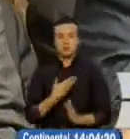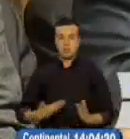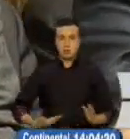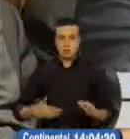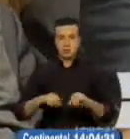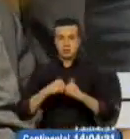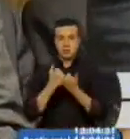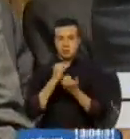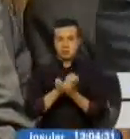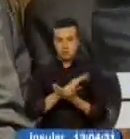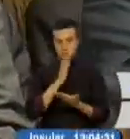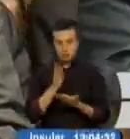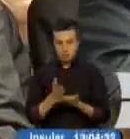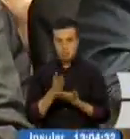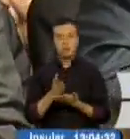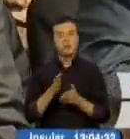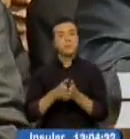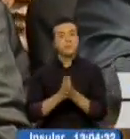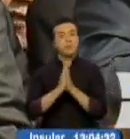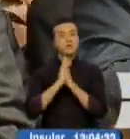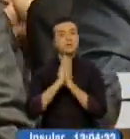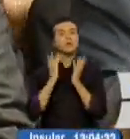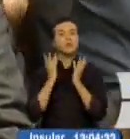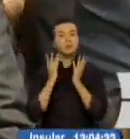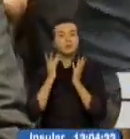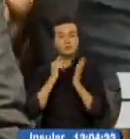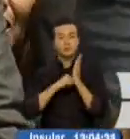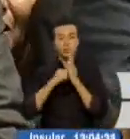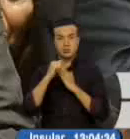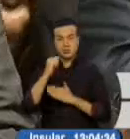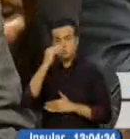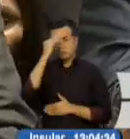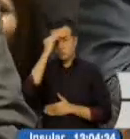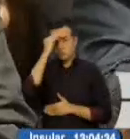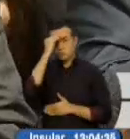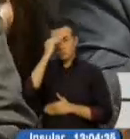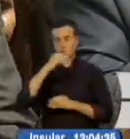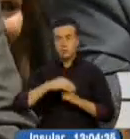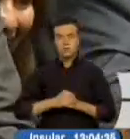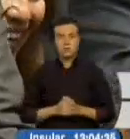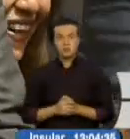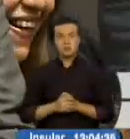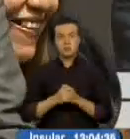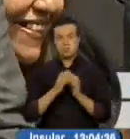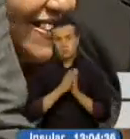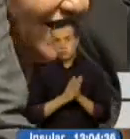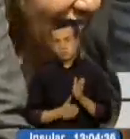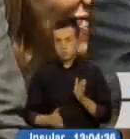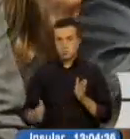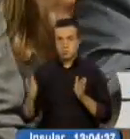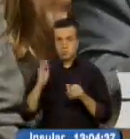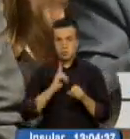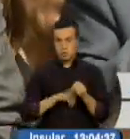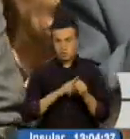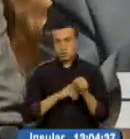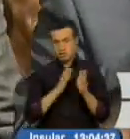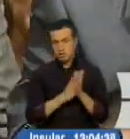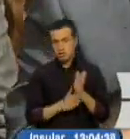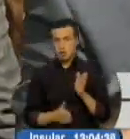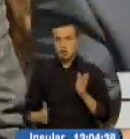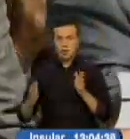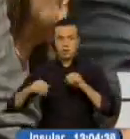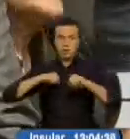Asamblea que pidamos al Ministerio de Educación que durante el tiempo que se